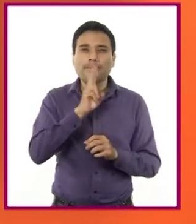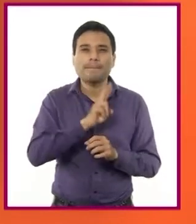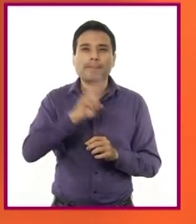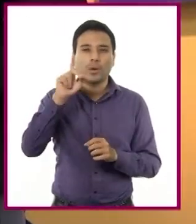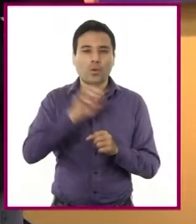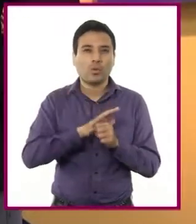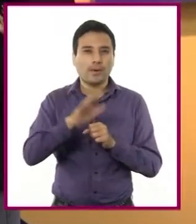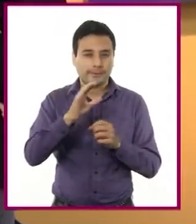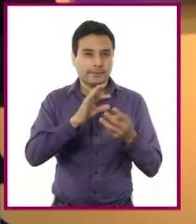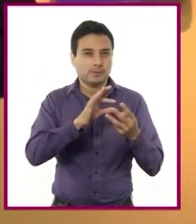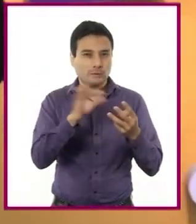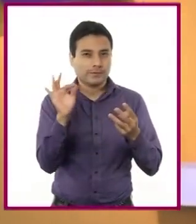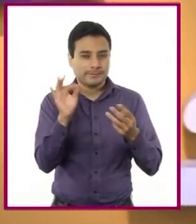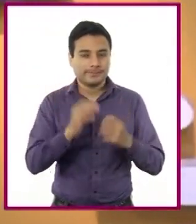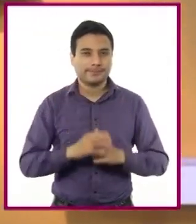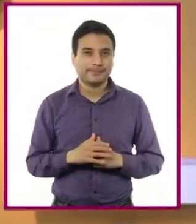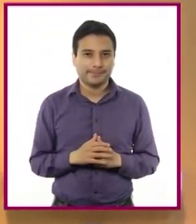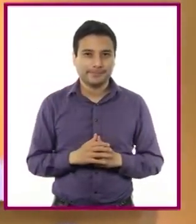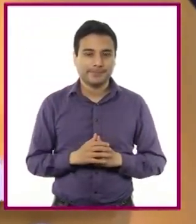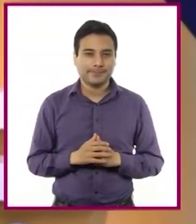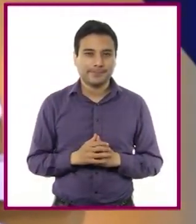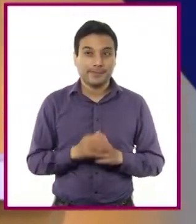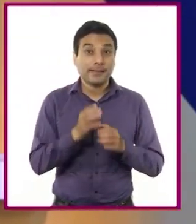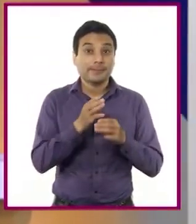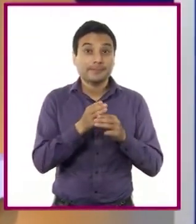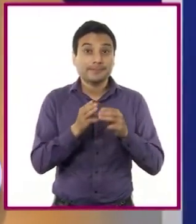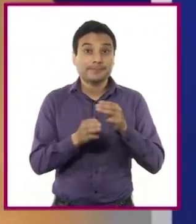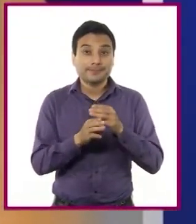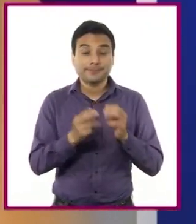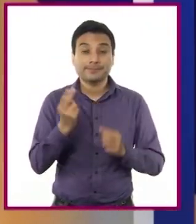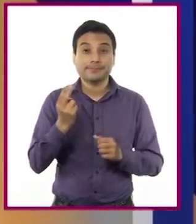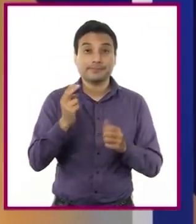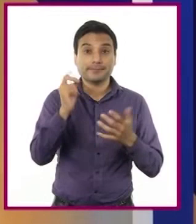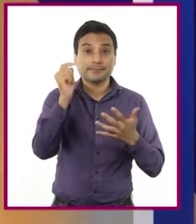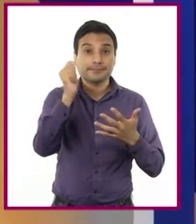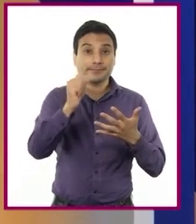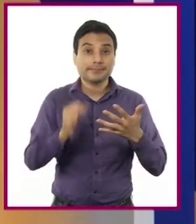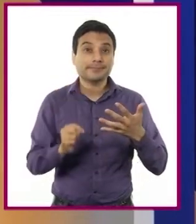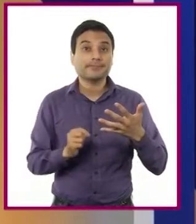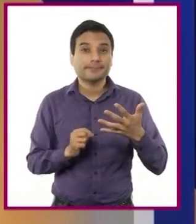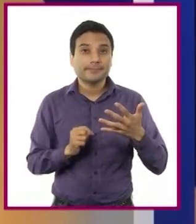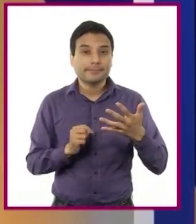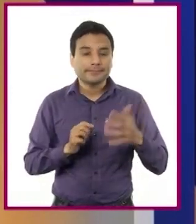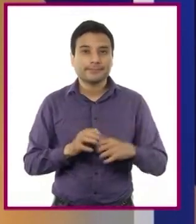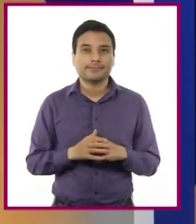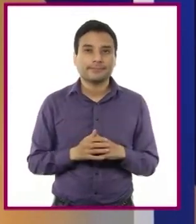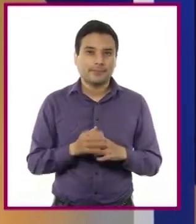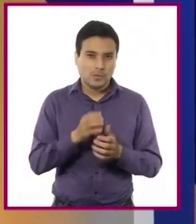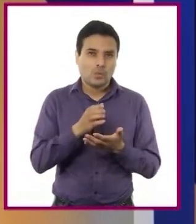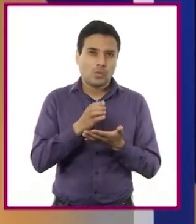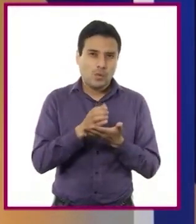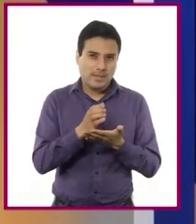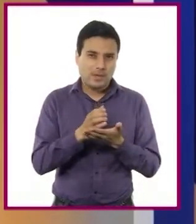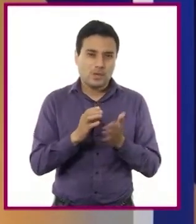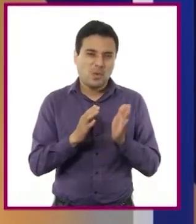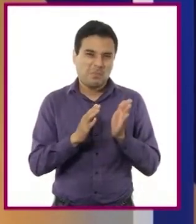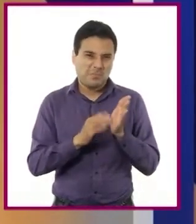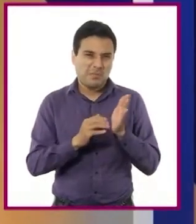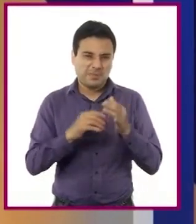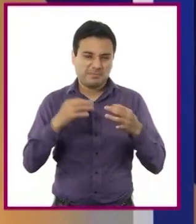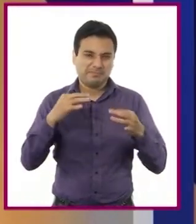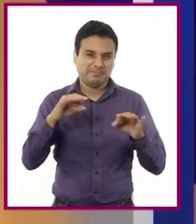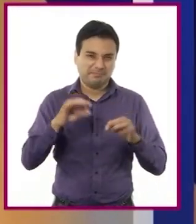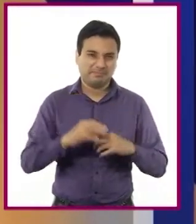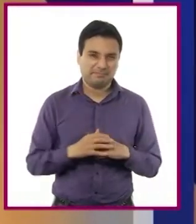datos. Los materiales que vamos a utilizar en esta sesión son cuaderno o papel para tomar